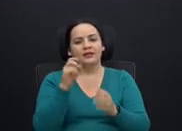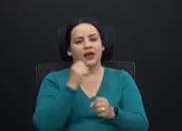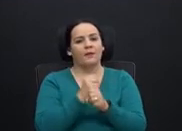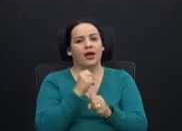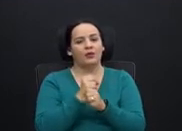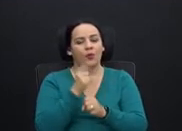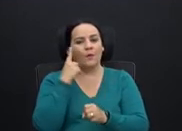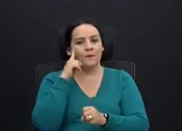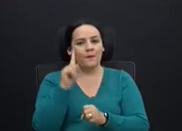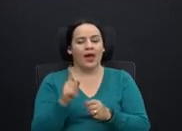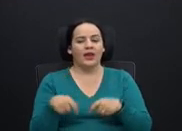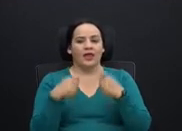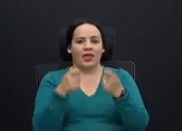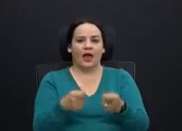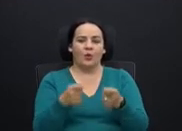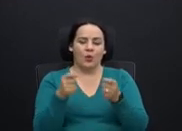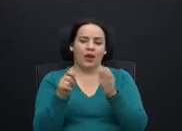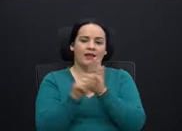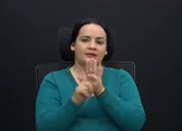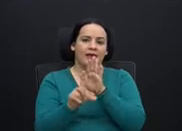Legislativa. Gracias.